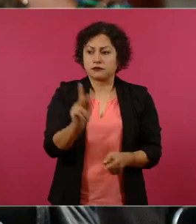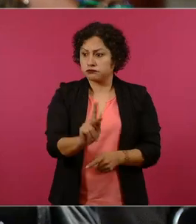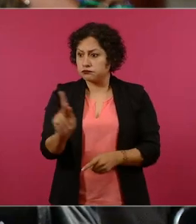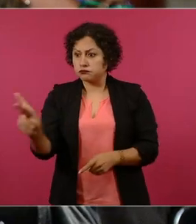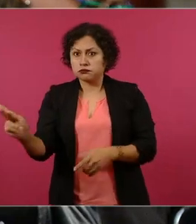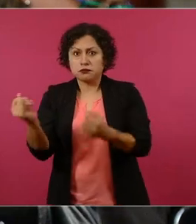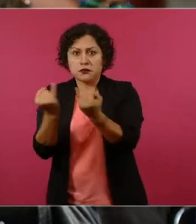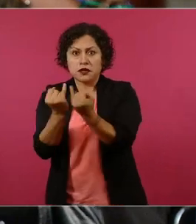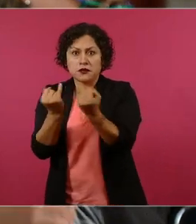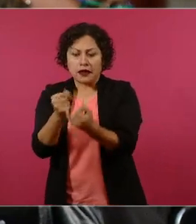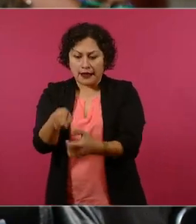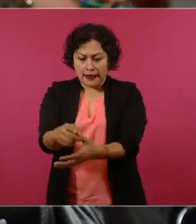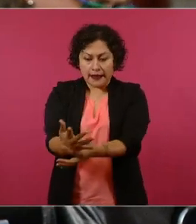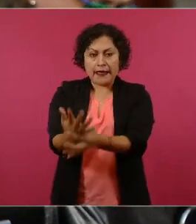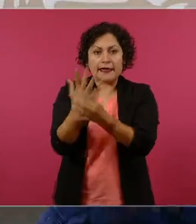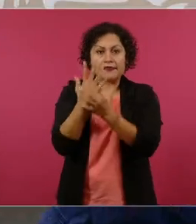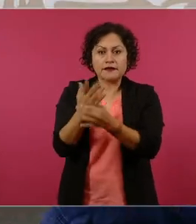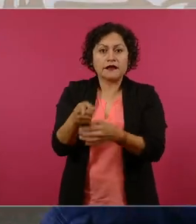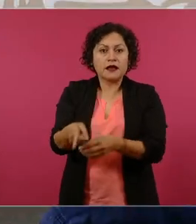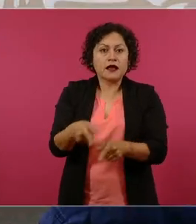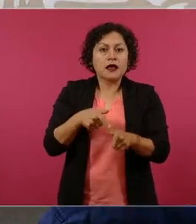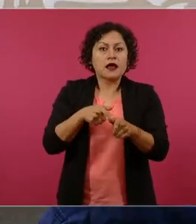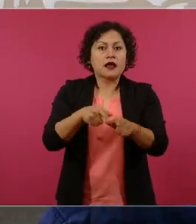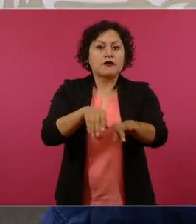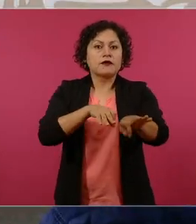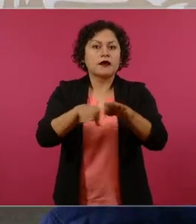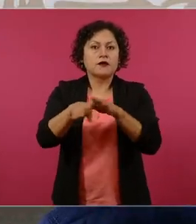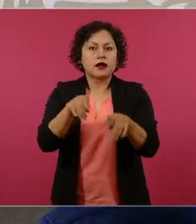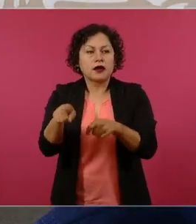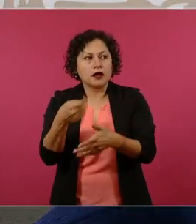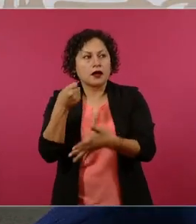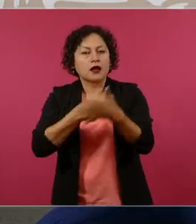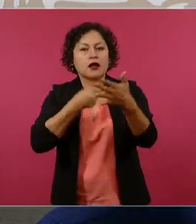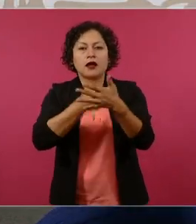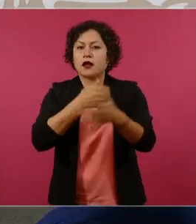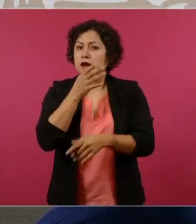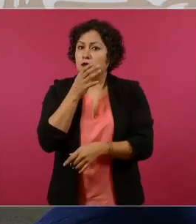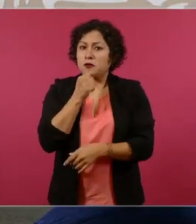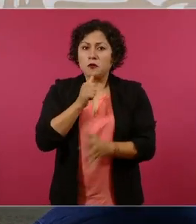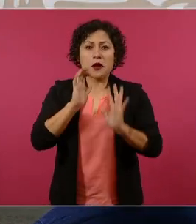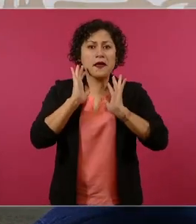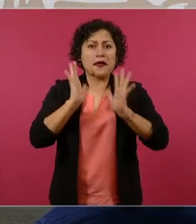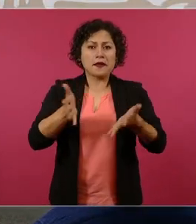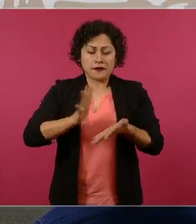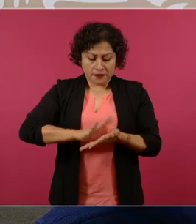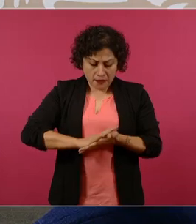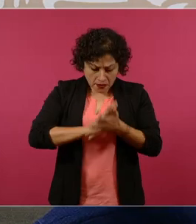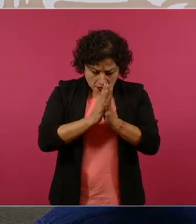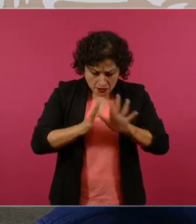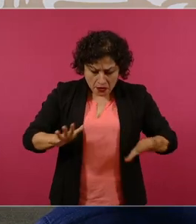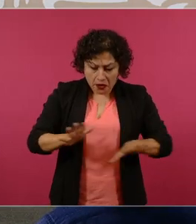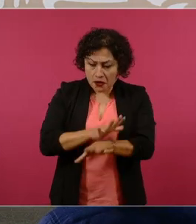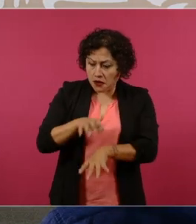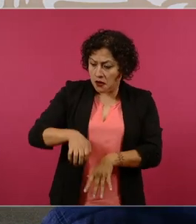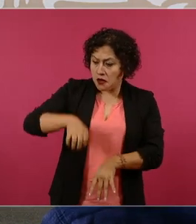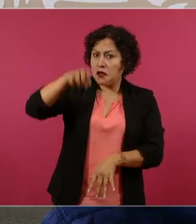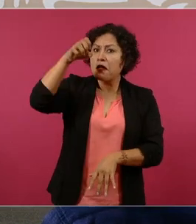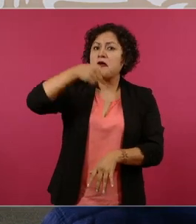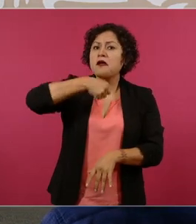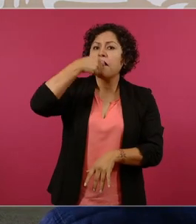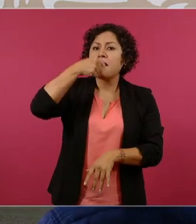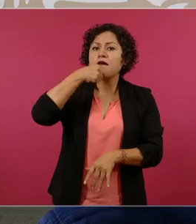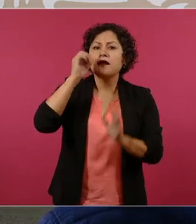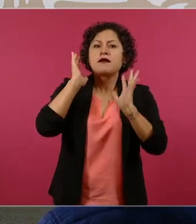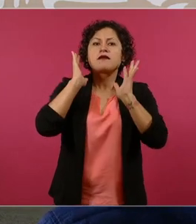años o sea ya ya no podemos seguir en la lucha porque ya nos alcanzó la la adultez ya somos adultos mayores ya